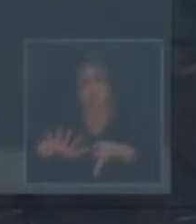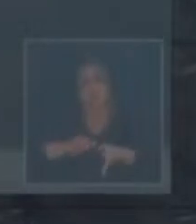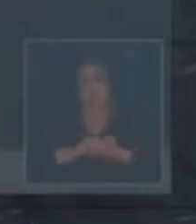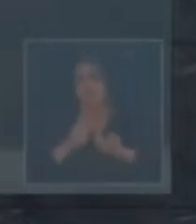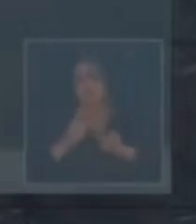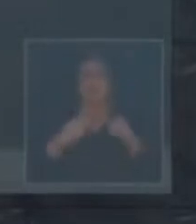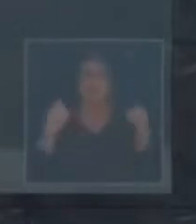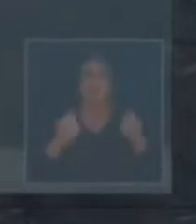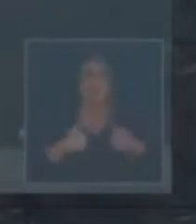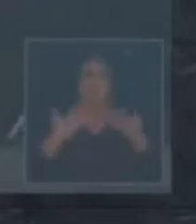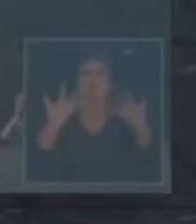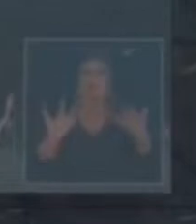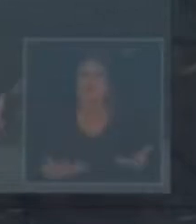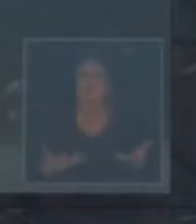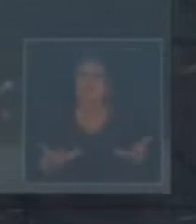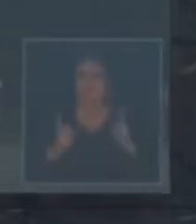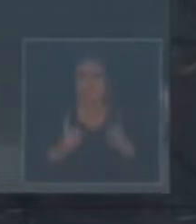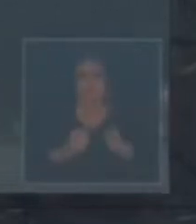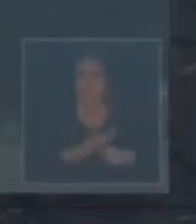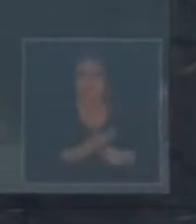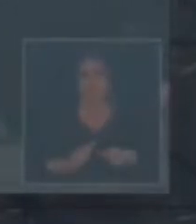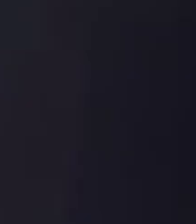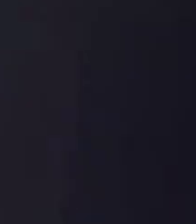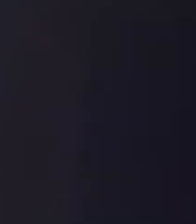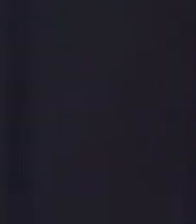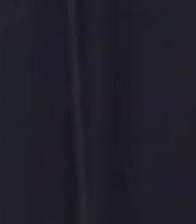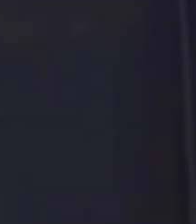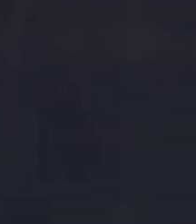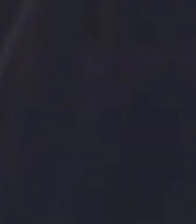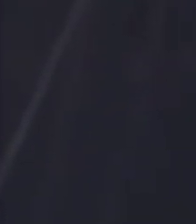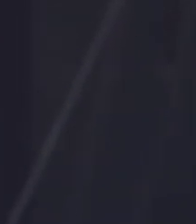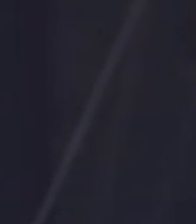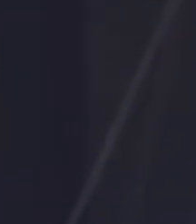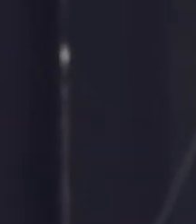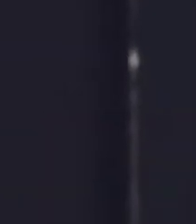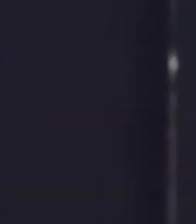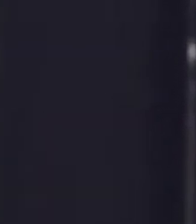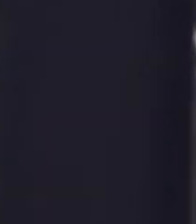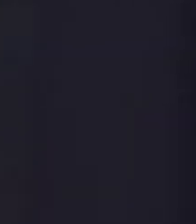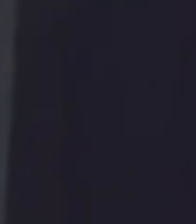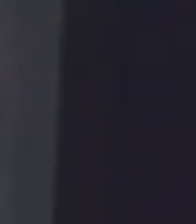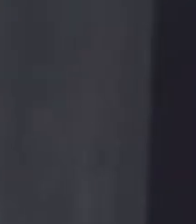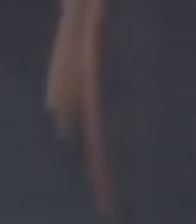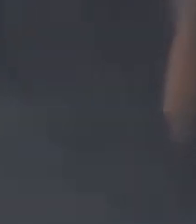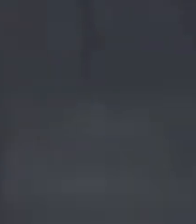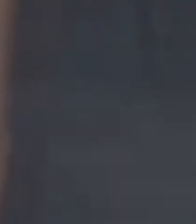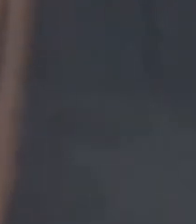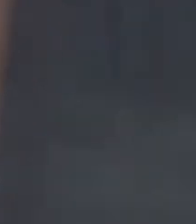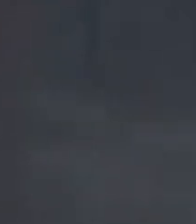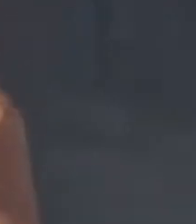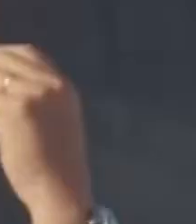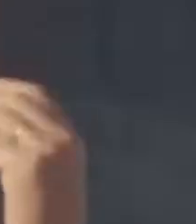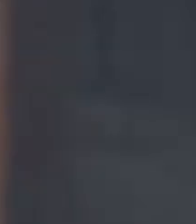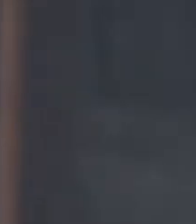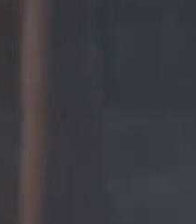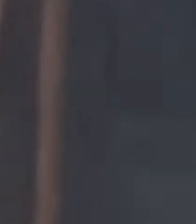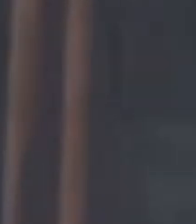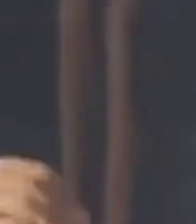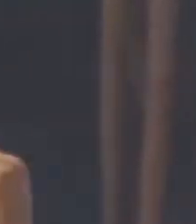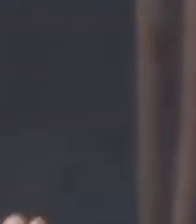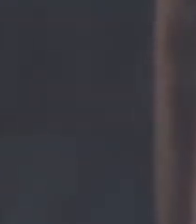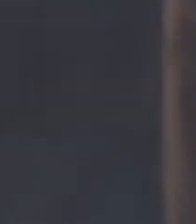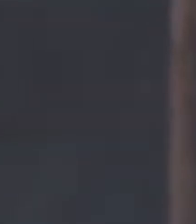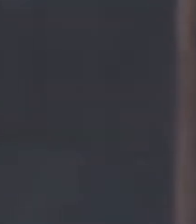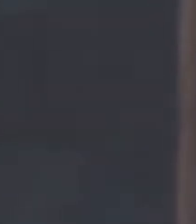Yo quiero ser un presidente que tenga el justo equilibrio entre el desarrollo y el cuidado del medio ambiente, porque es un deber para nuestros